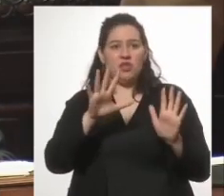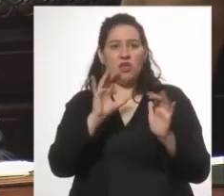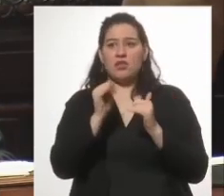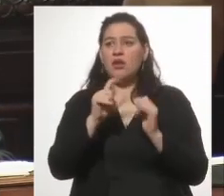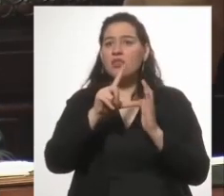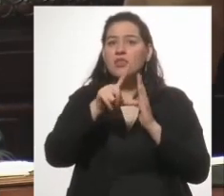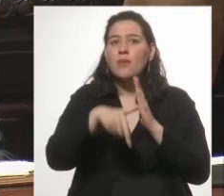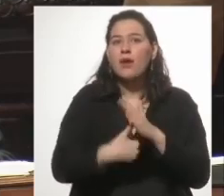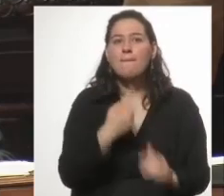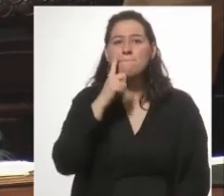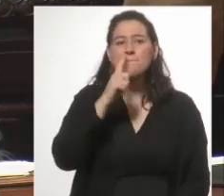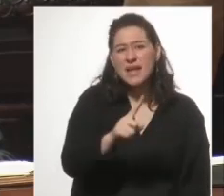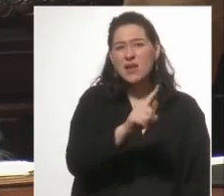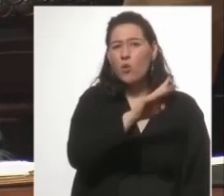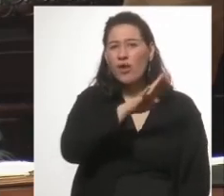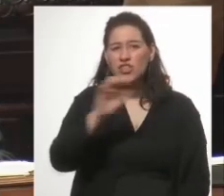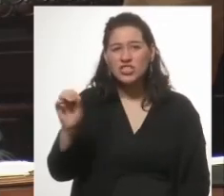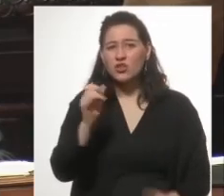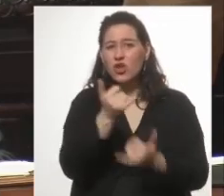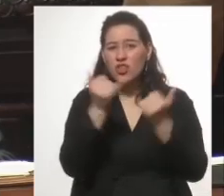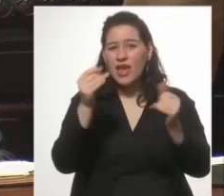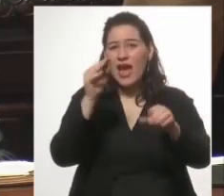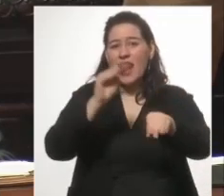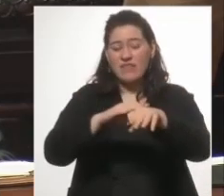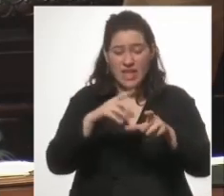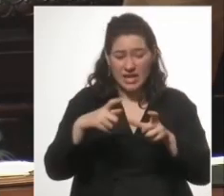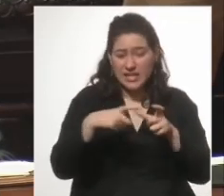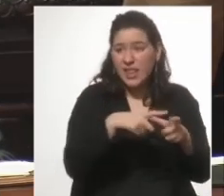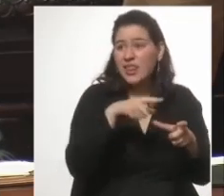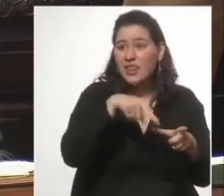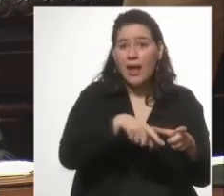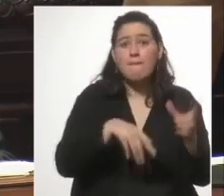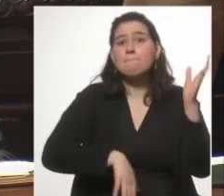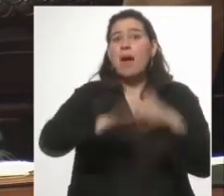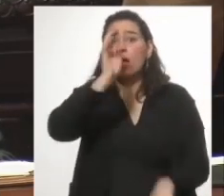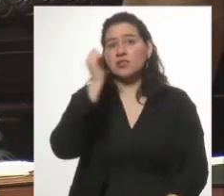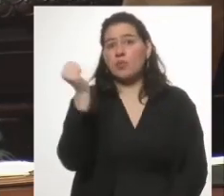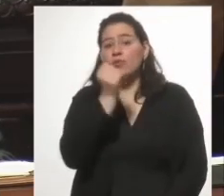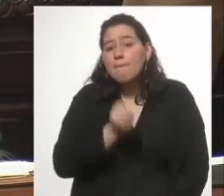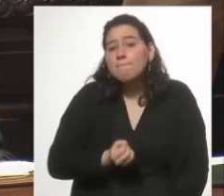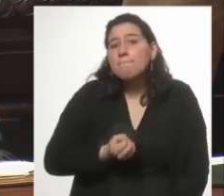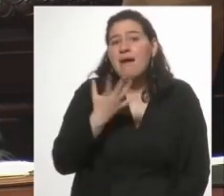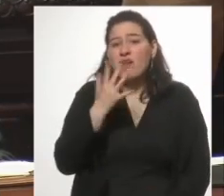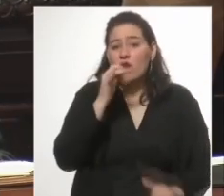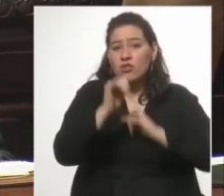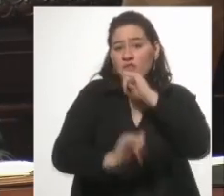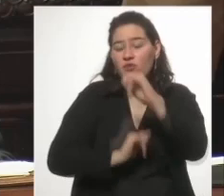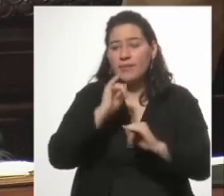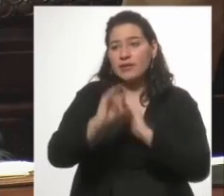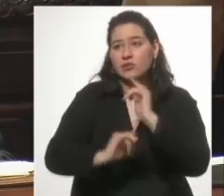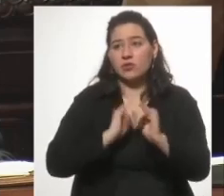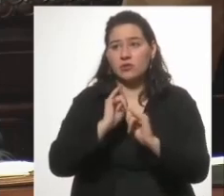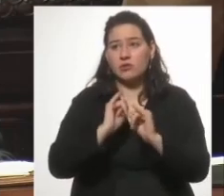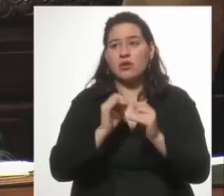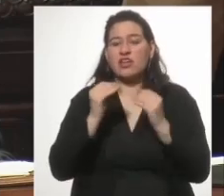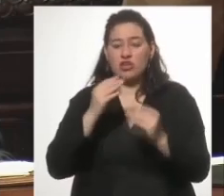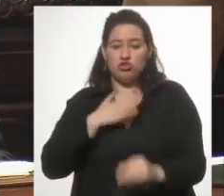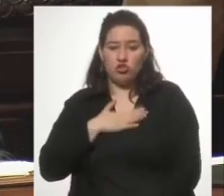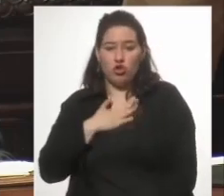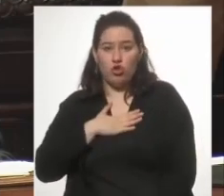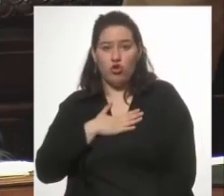de 1.400 días en comunicar algo que tal vez era de mucho más valor como información que lo que